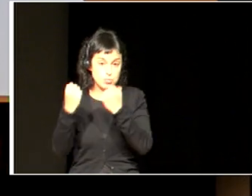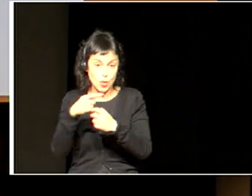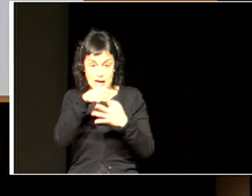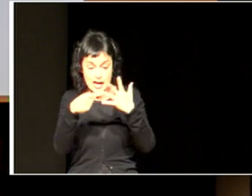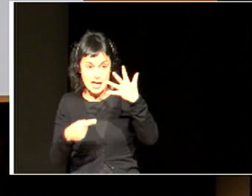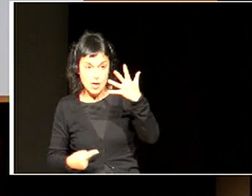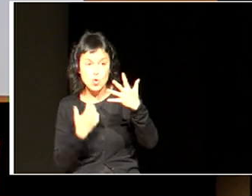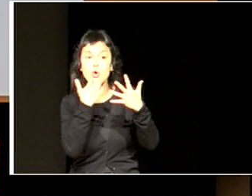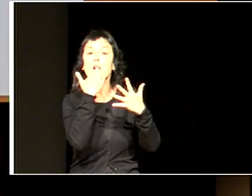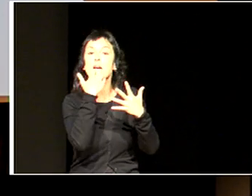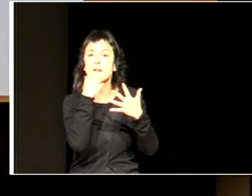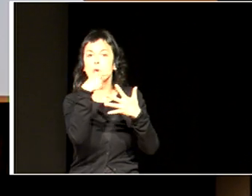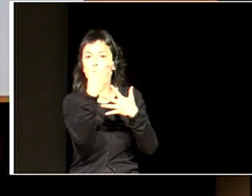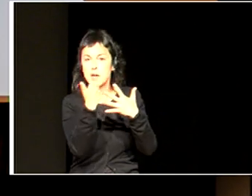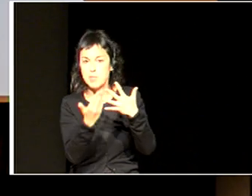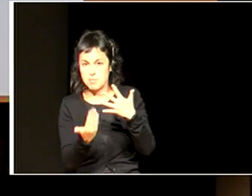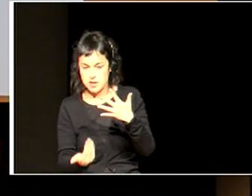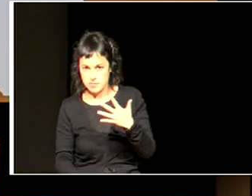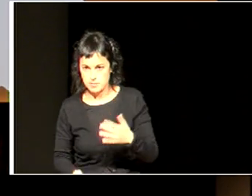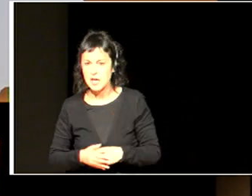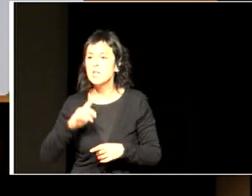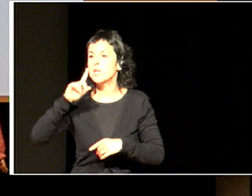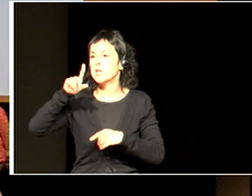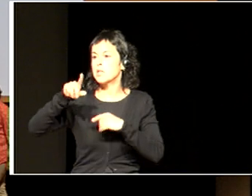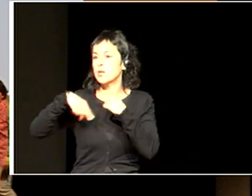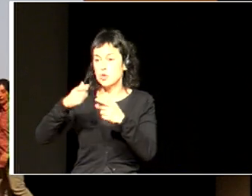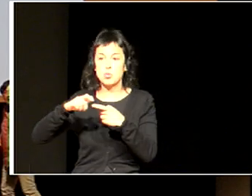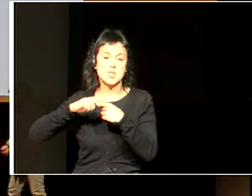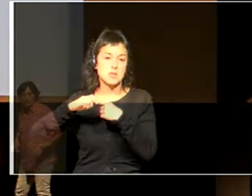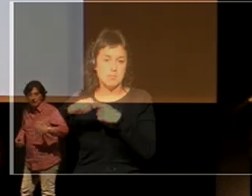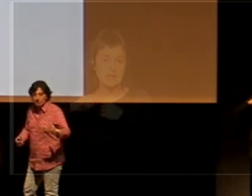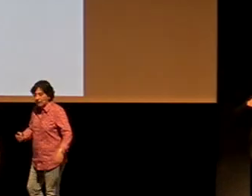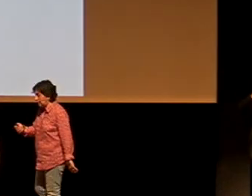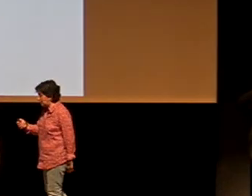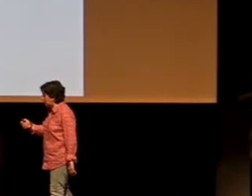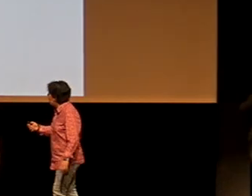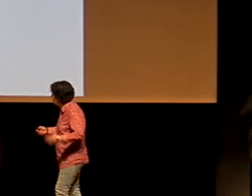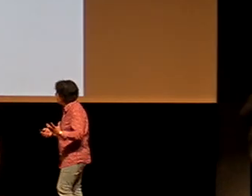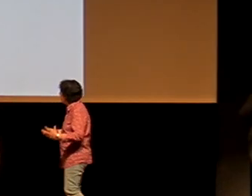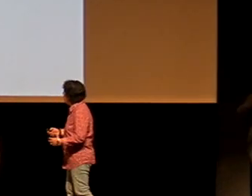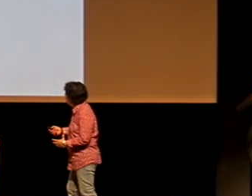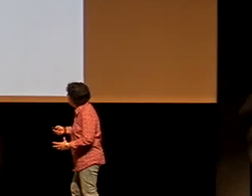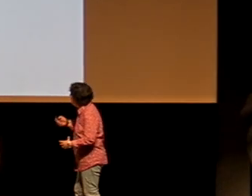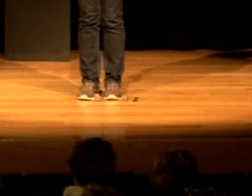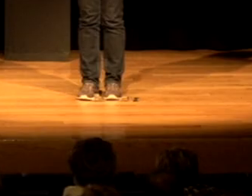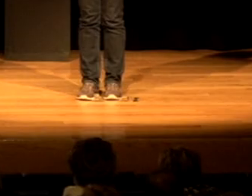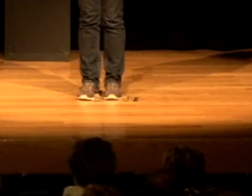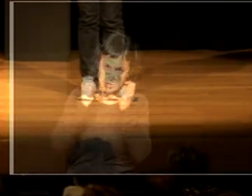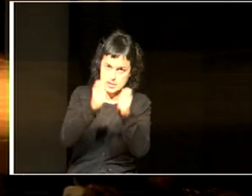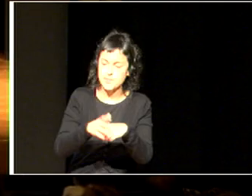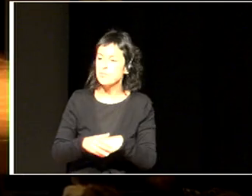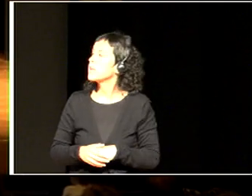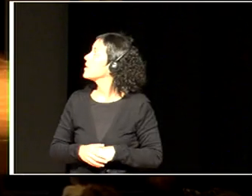vale que se os dará además como materiales para trabajar en el aula y para tal luego se explicó pero bueno la